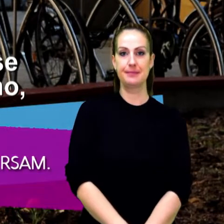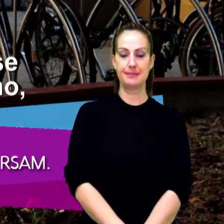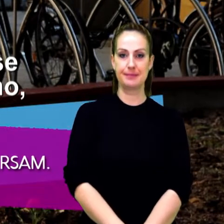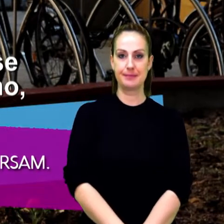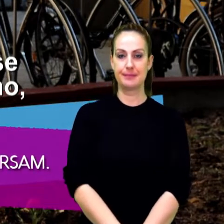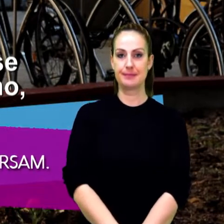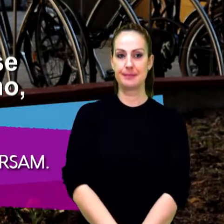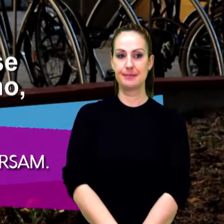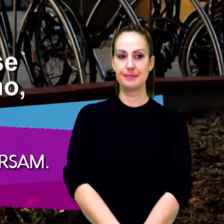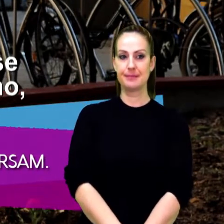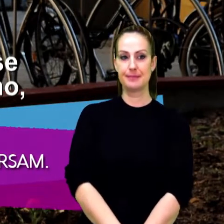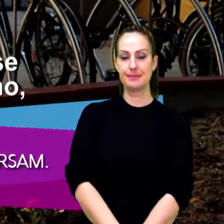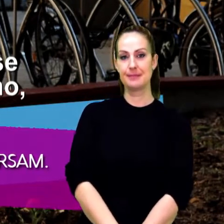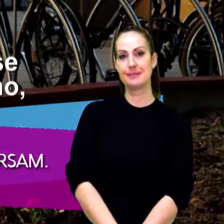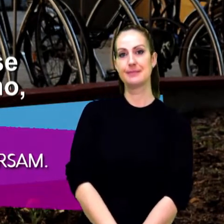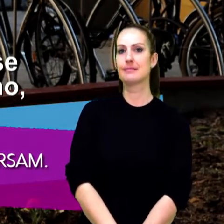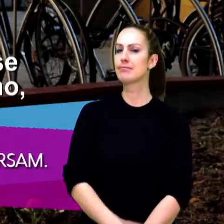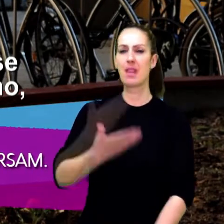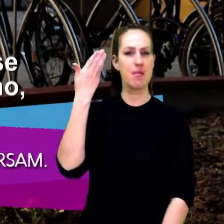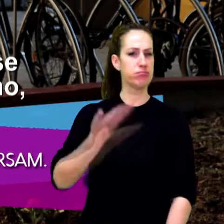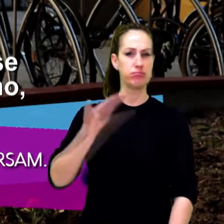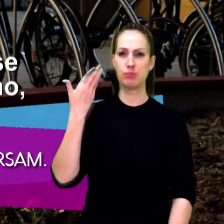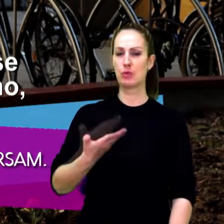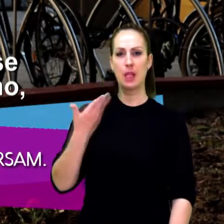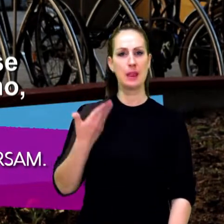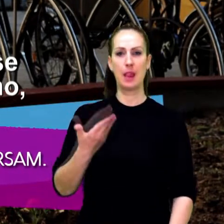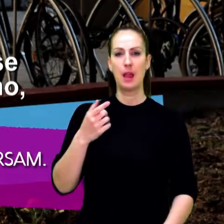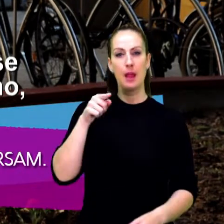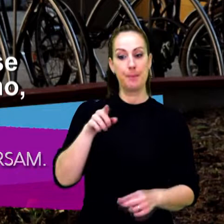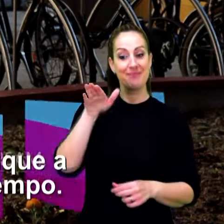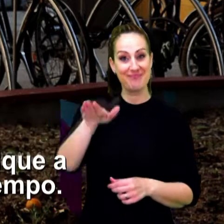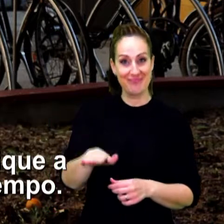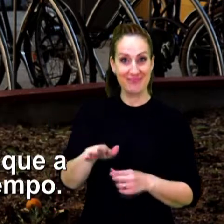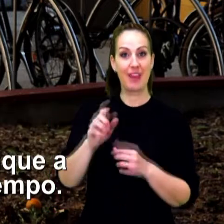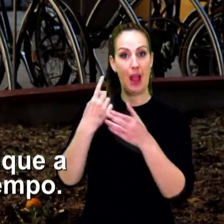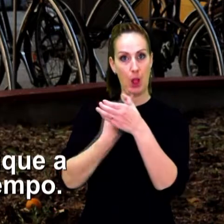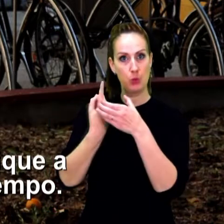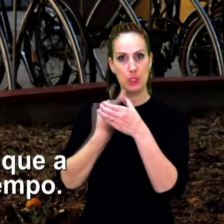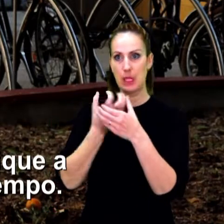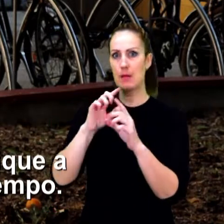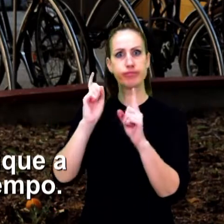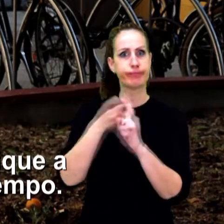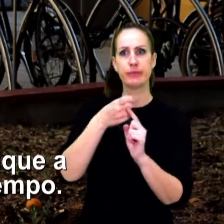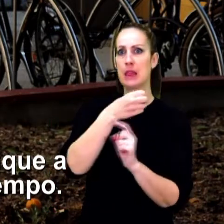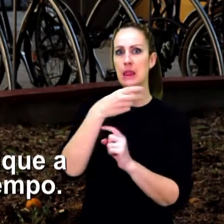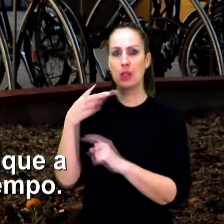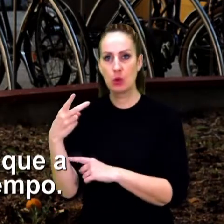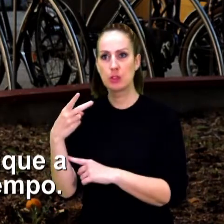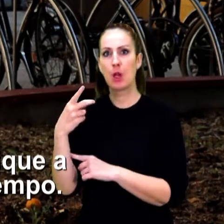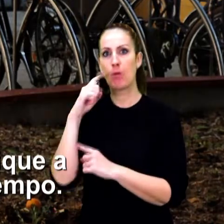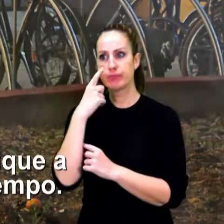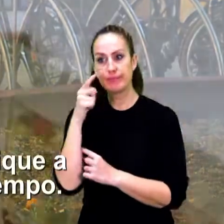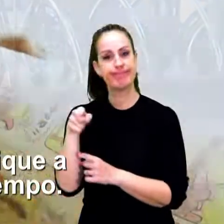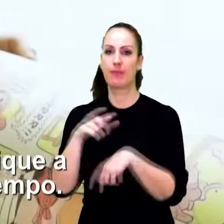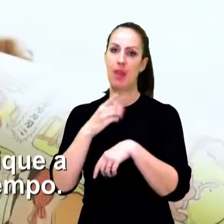el autismo se diagnostique y se detecte en edades tempranas. ¿Por qué? Bueno, porque en la medida en que se diagnostique a tiempo, también se